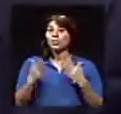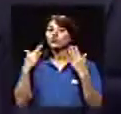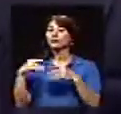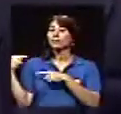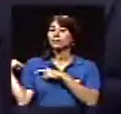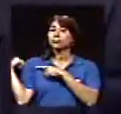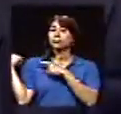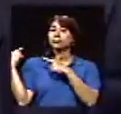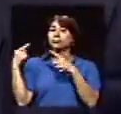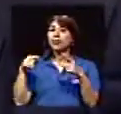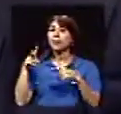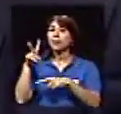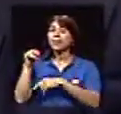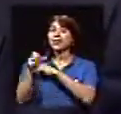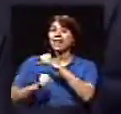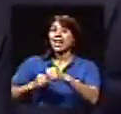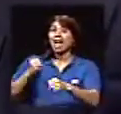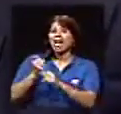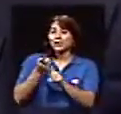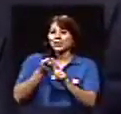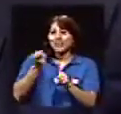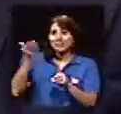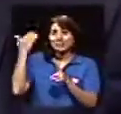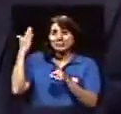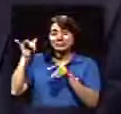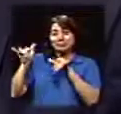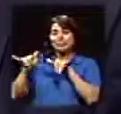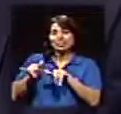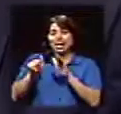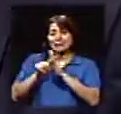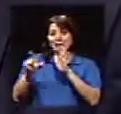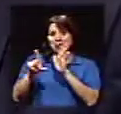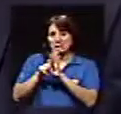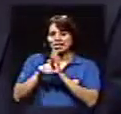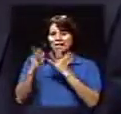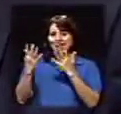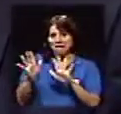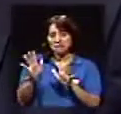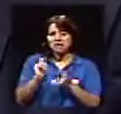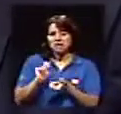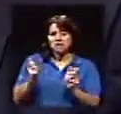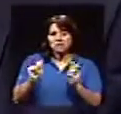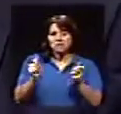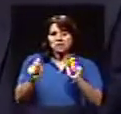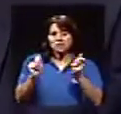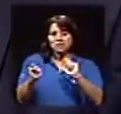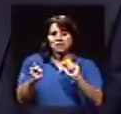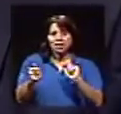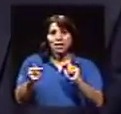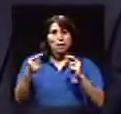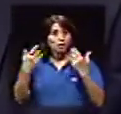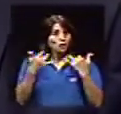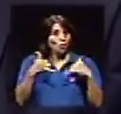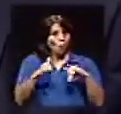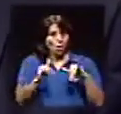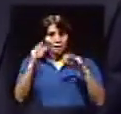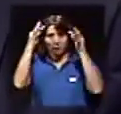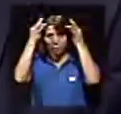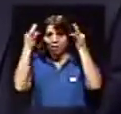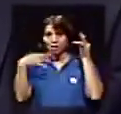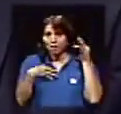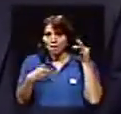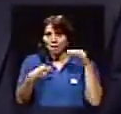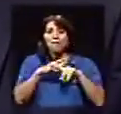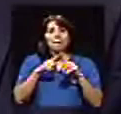años desde esos cambios legislativos y desde ese periodo, y por supuesto las canas no me han salido, pero sí tengo menos